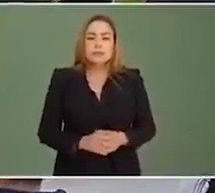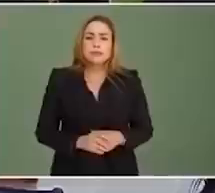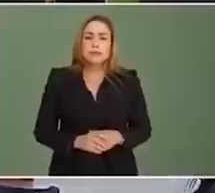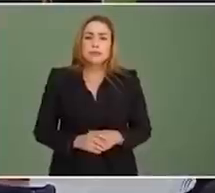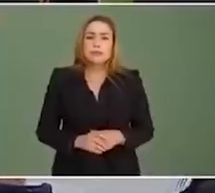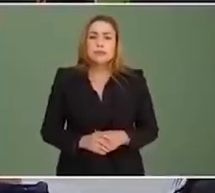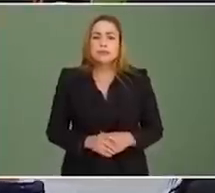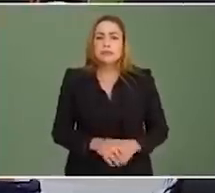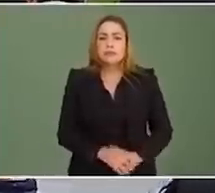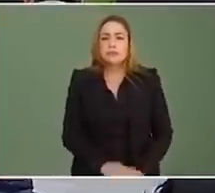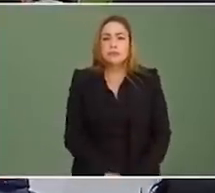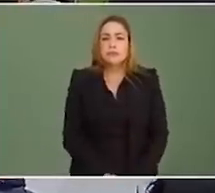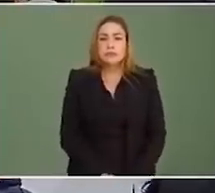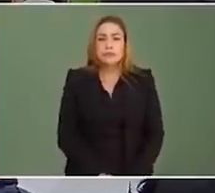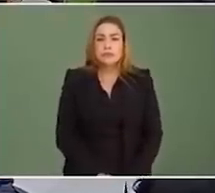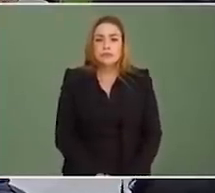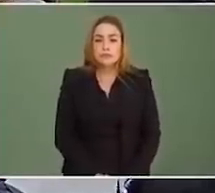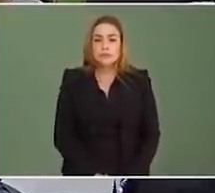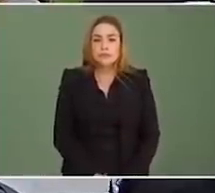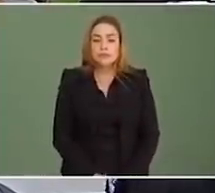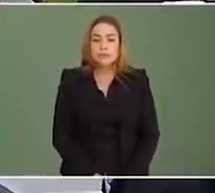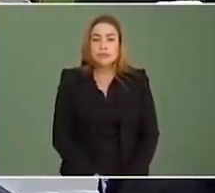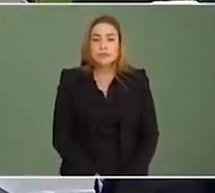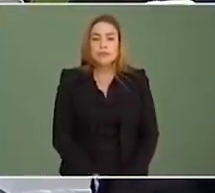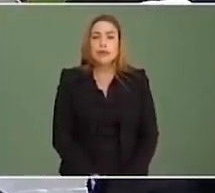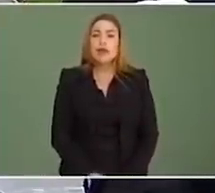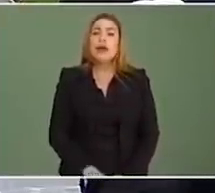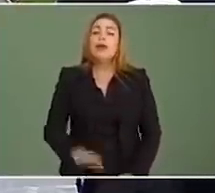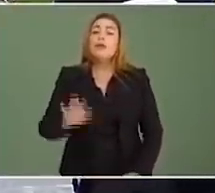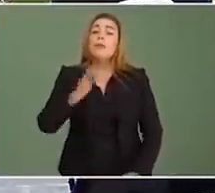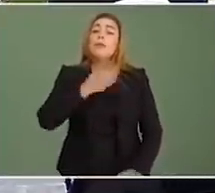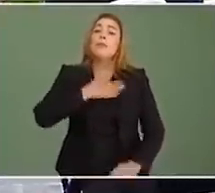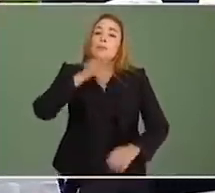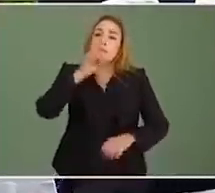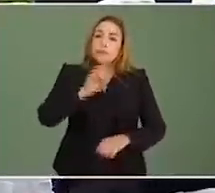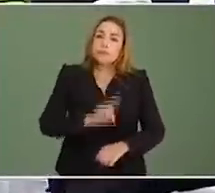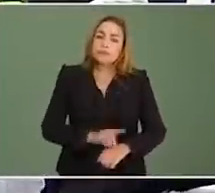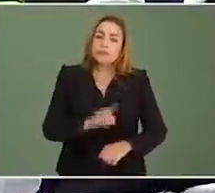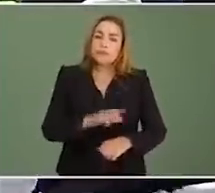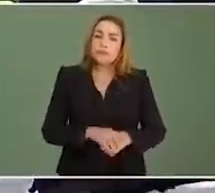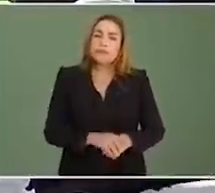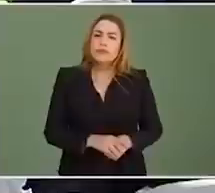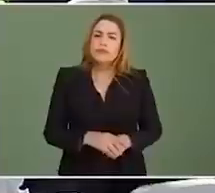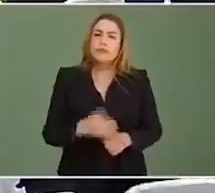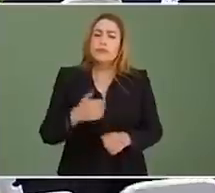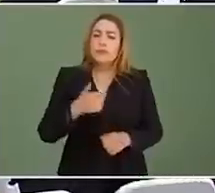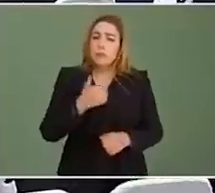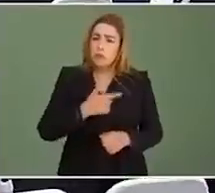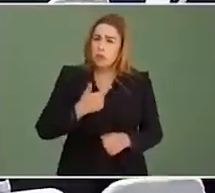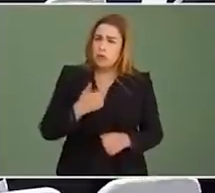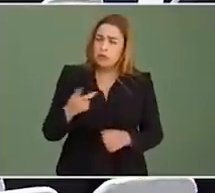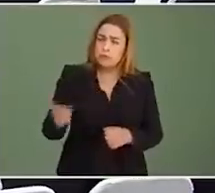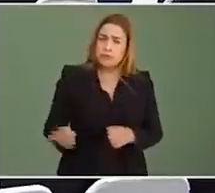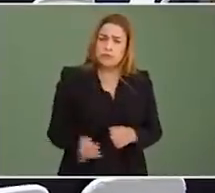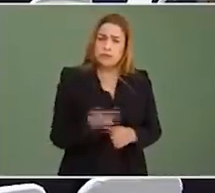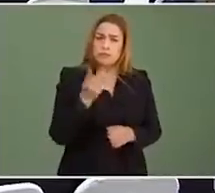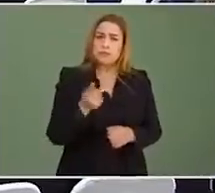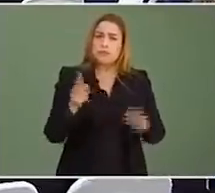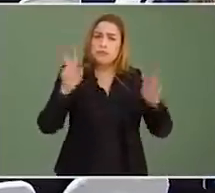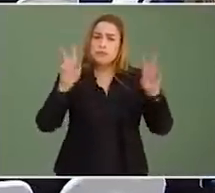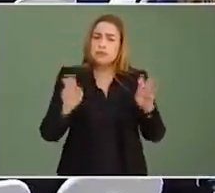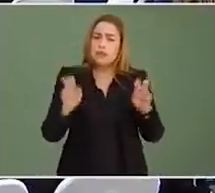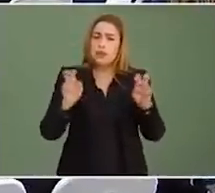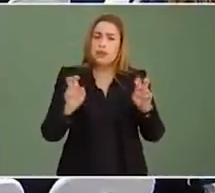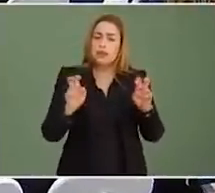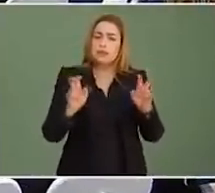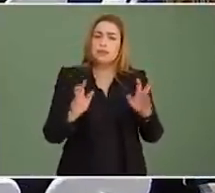póngase de juego el presidente buenos días buenos días a todos preguntarle varias cosas en cuanto al tema de la guardia